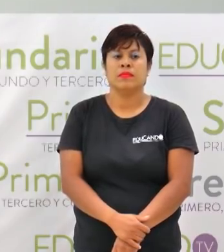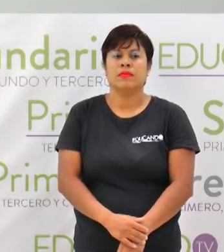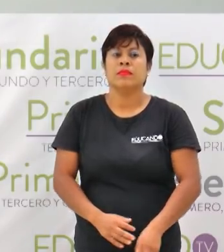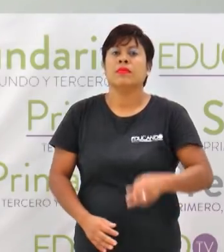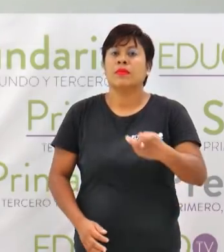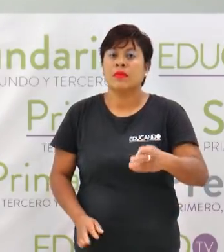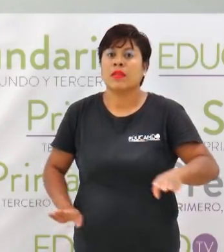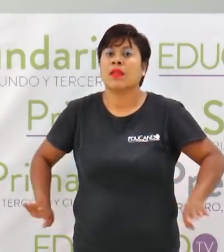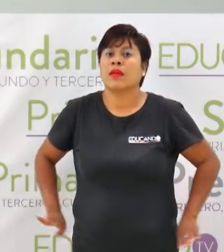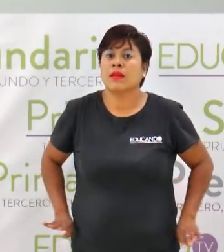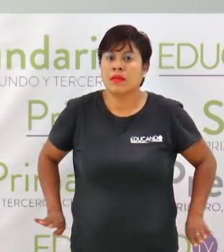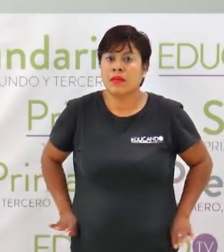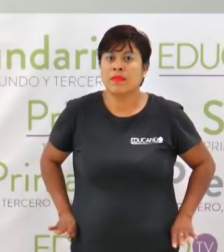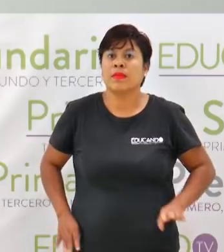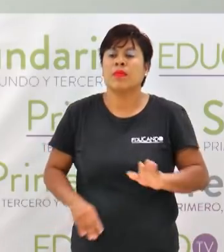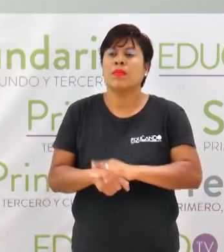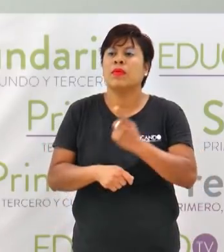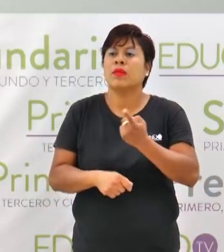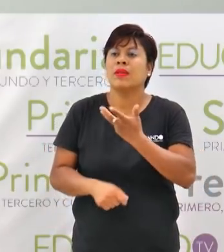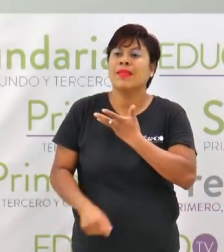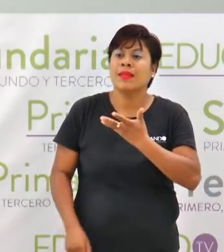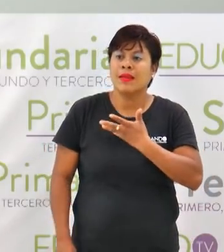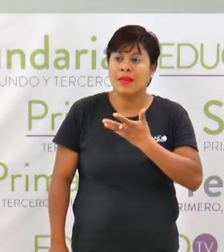por tener